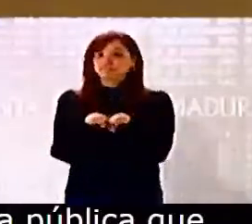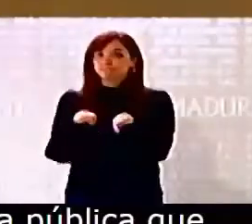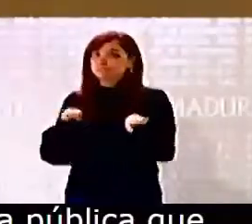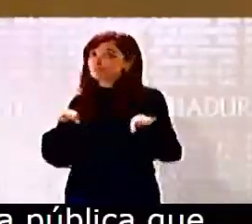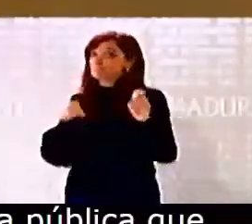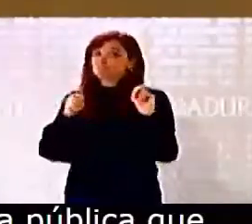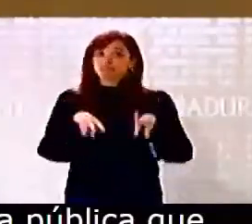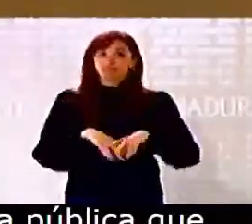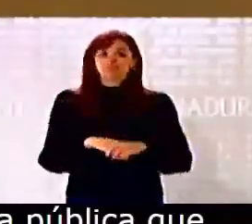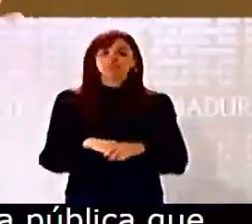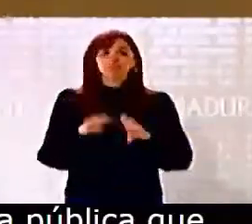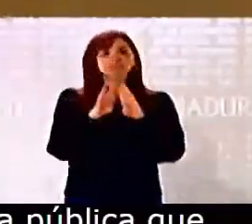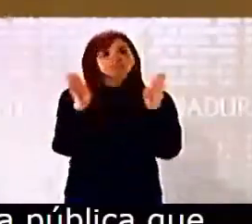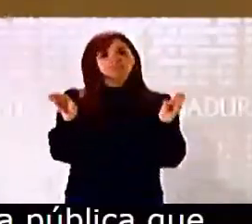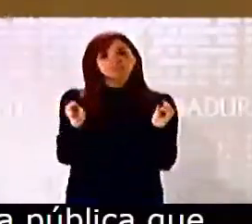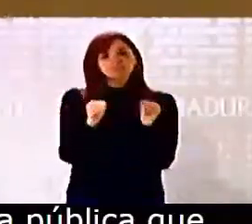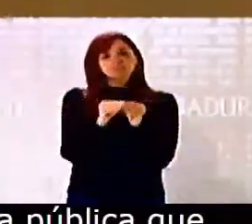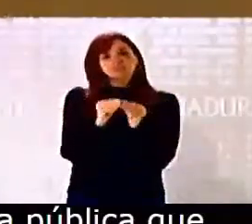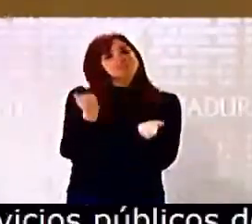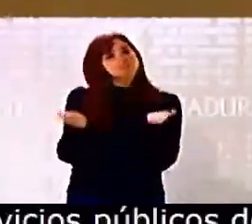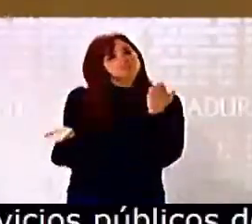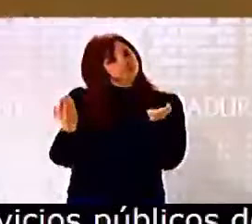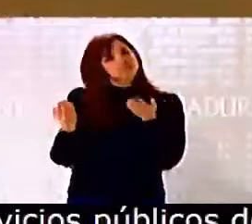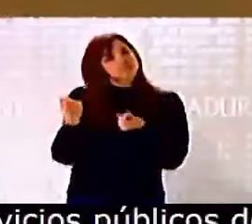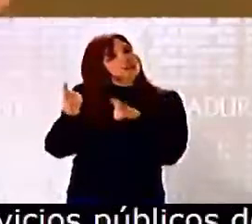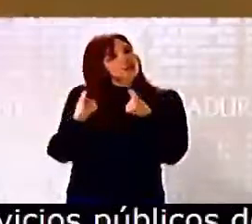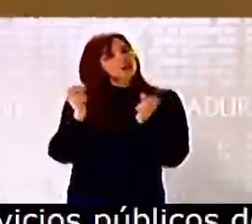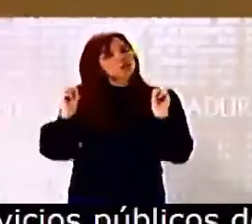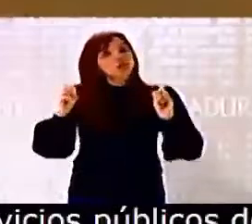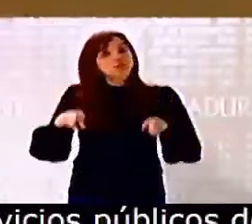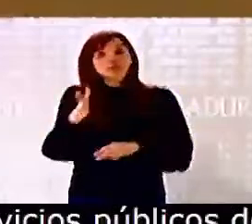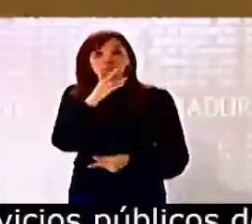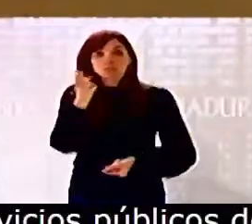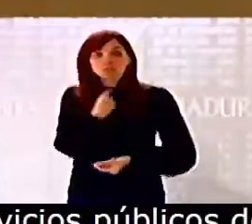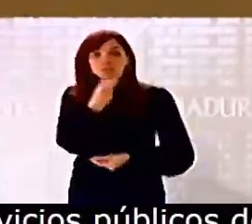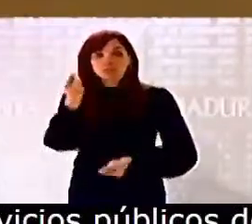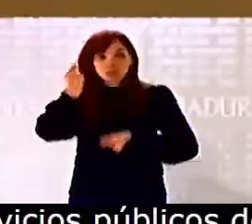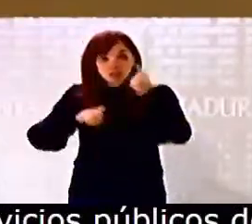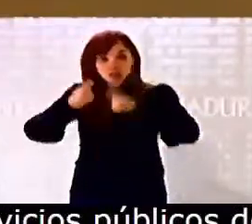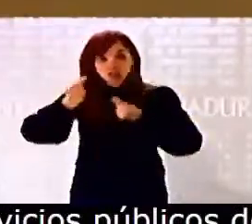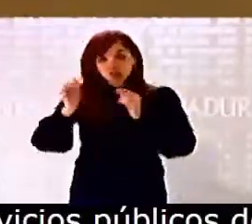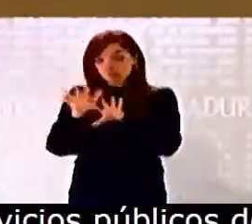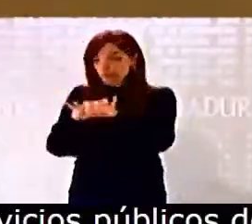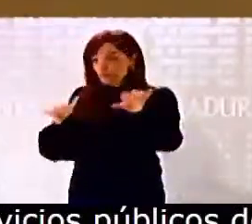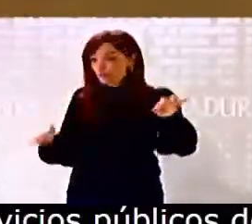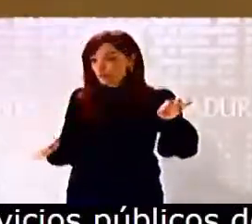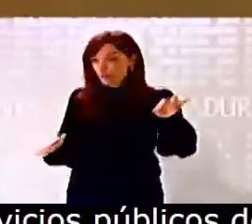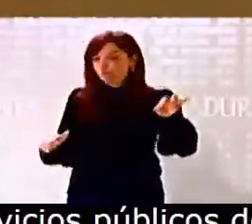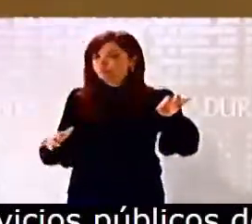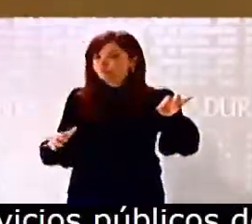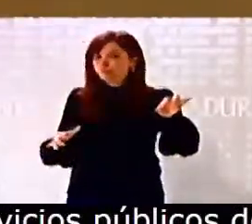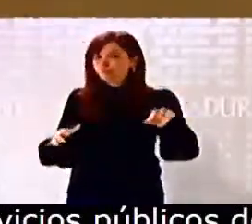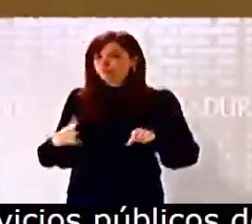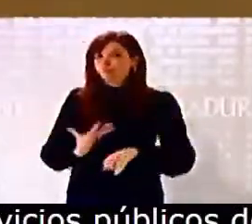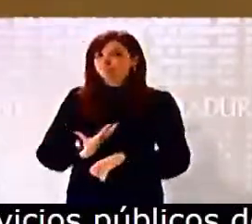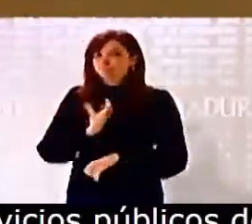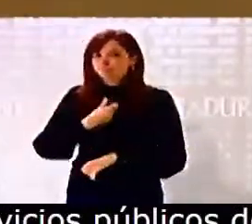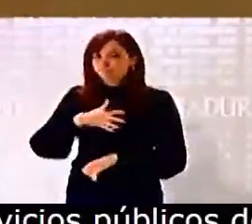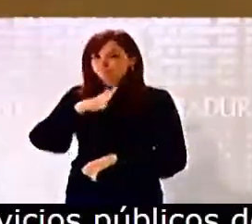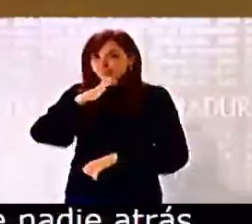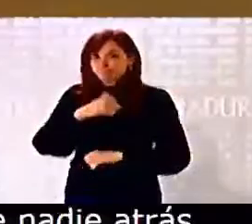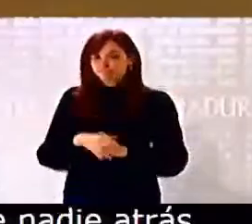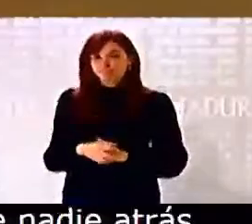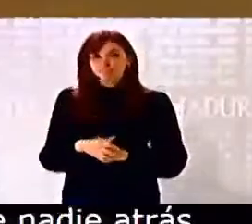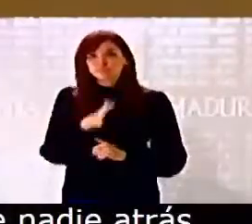es un balance sin datos, porque los datos son, en su inmensa mayoría, crueles y porque no hay